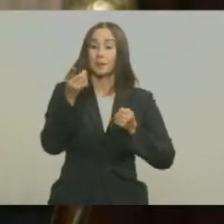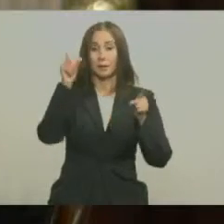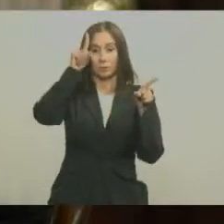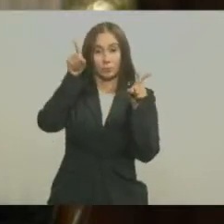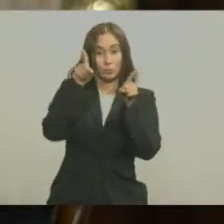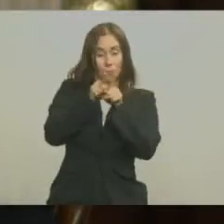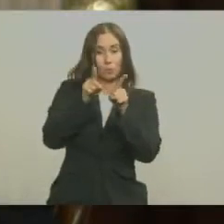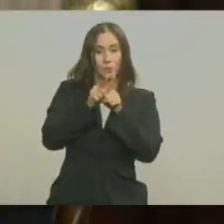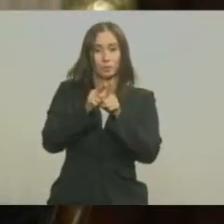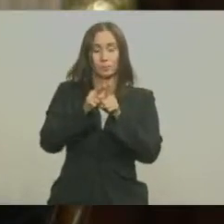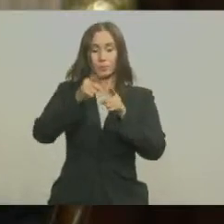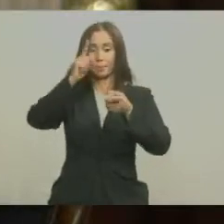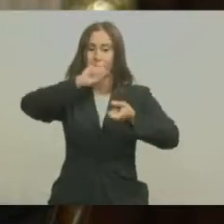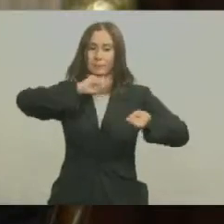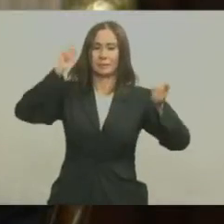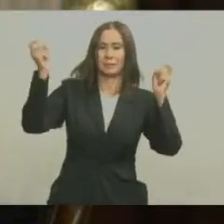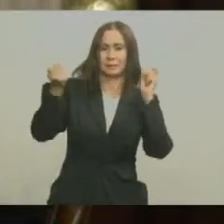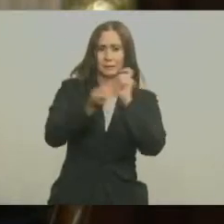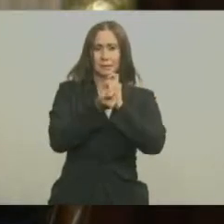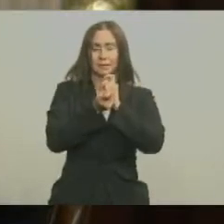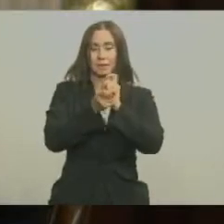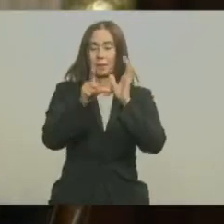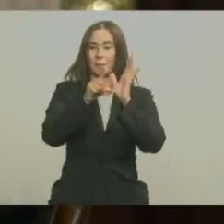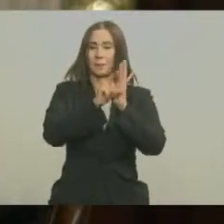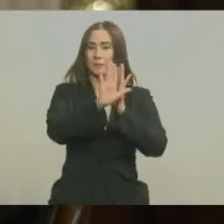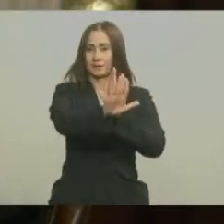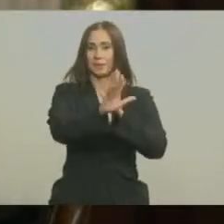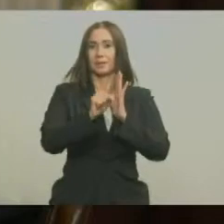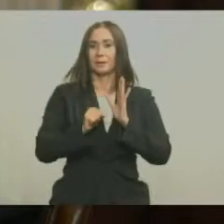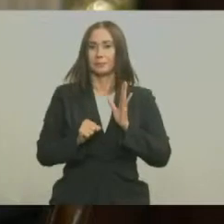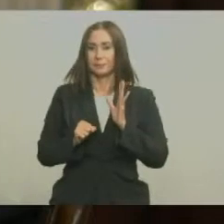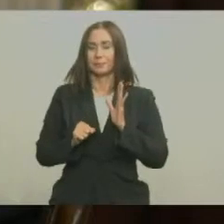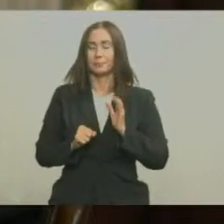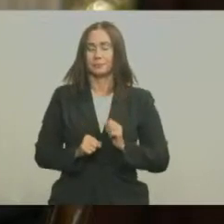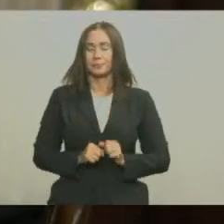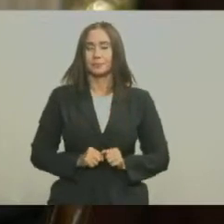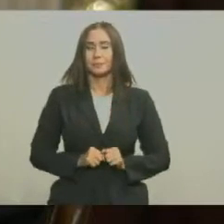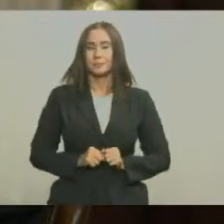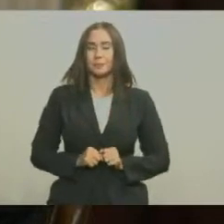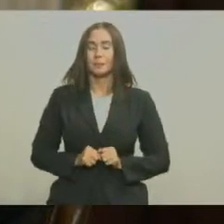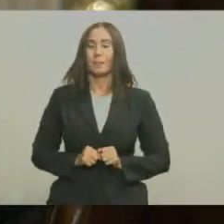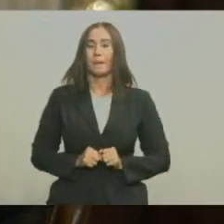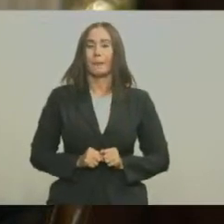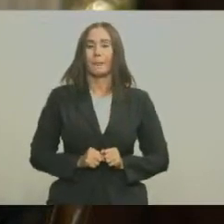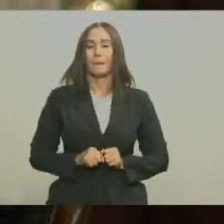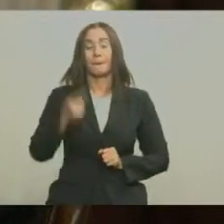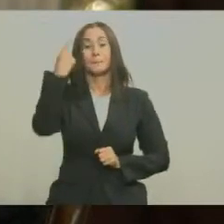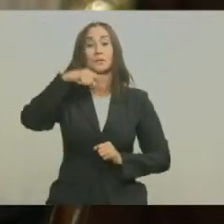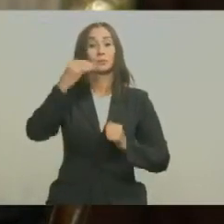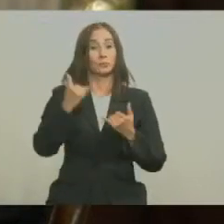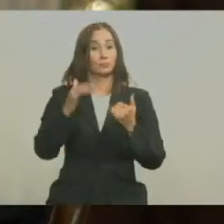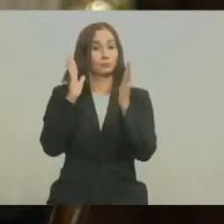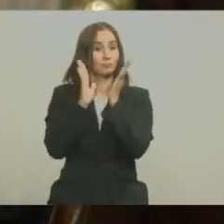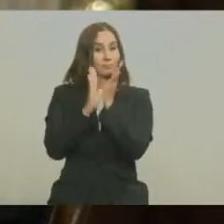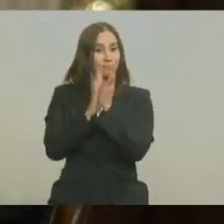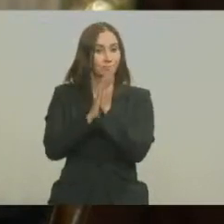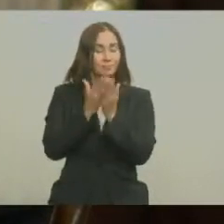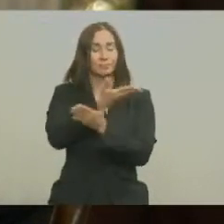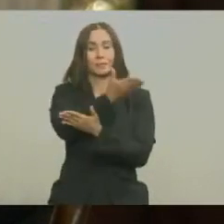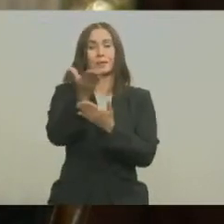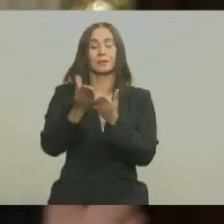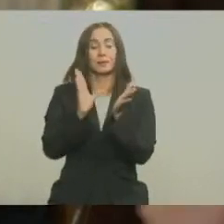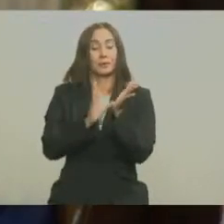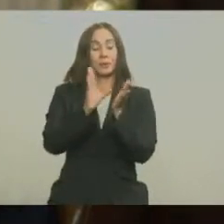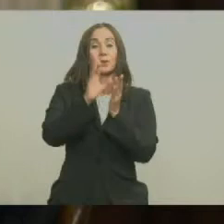las condiciones para cambiar esta realidad. Y por eso felicito